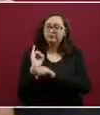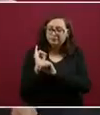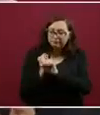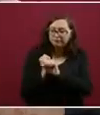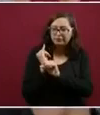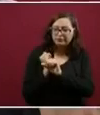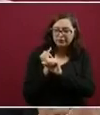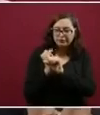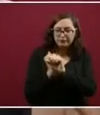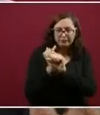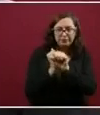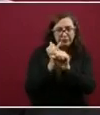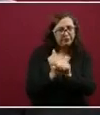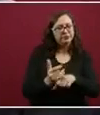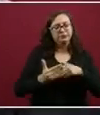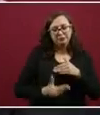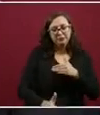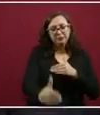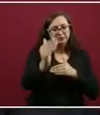Pero eso es lo mismo